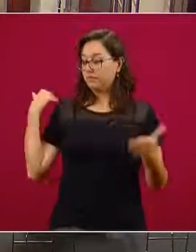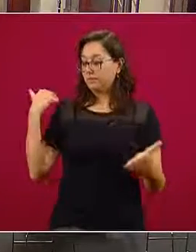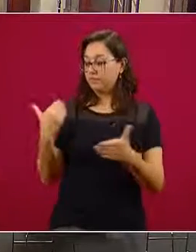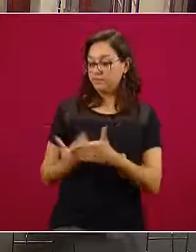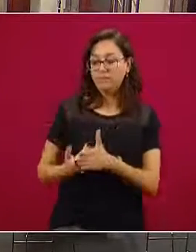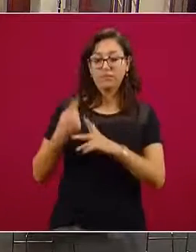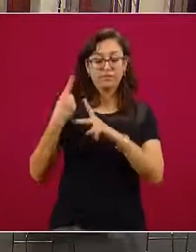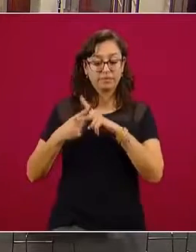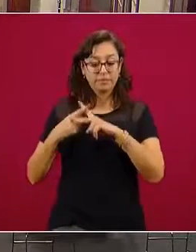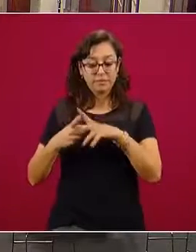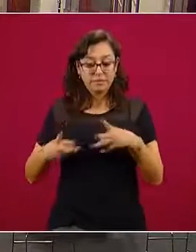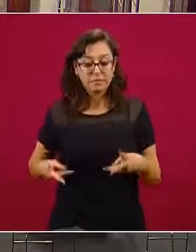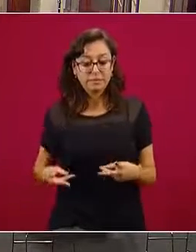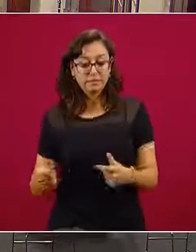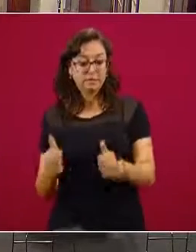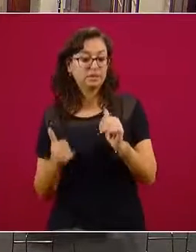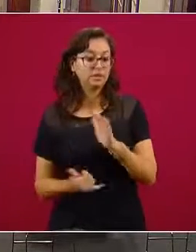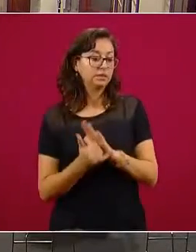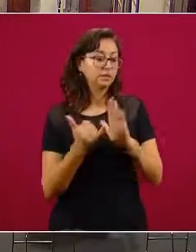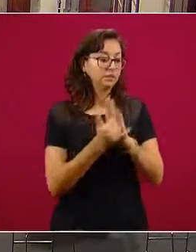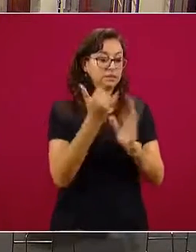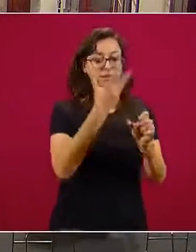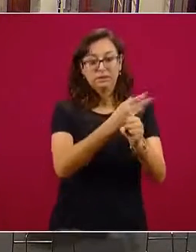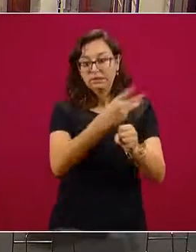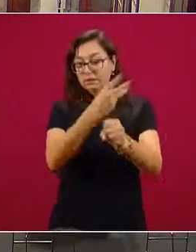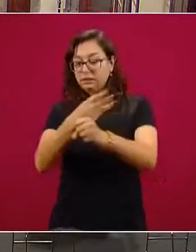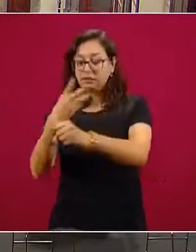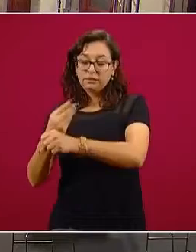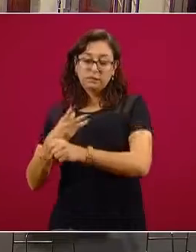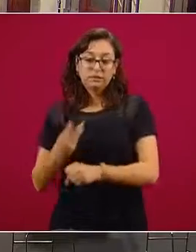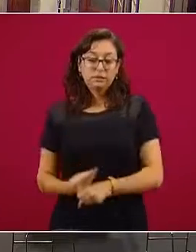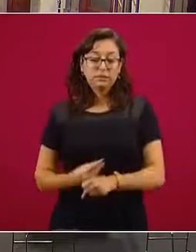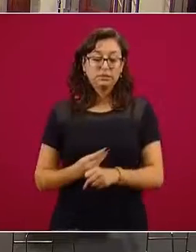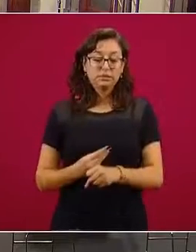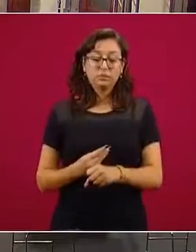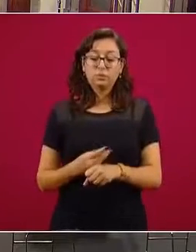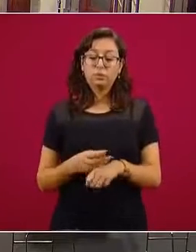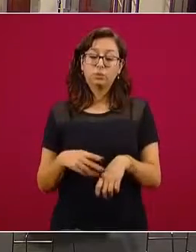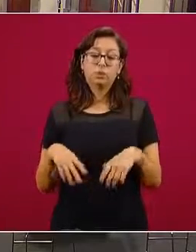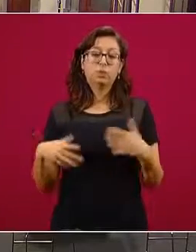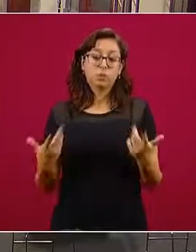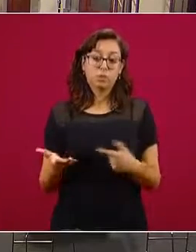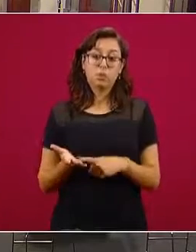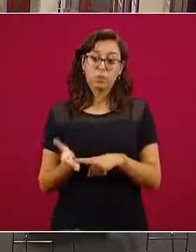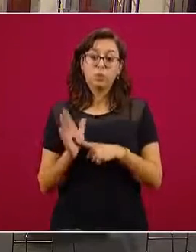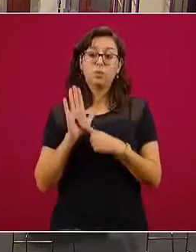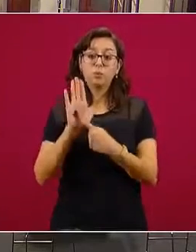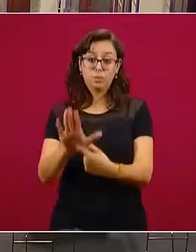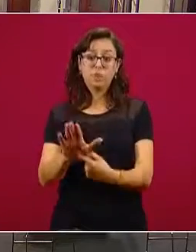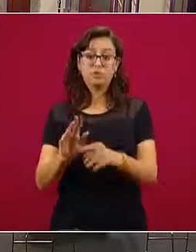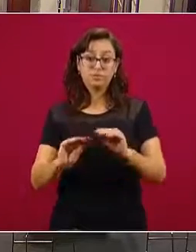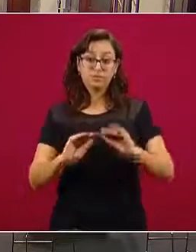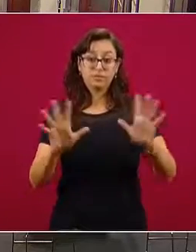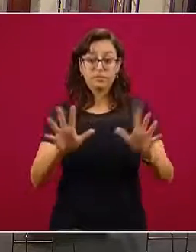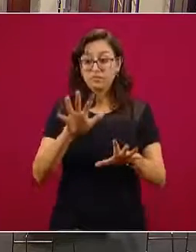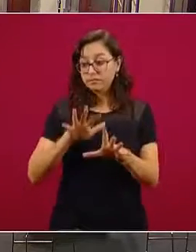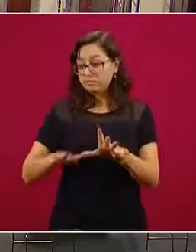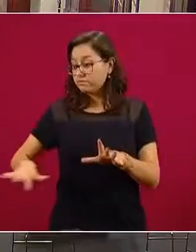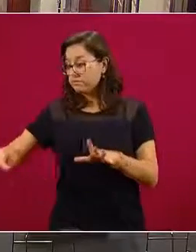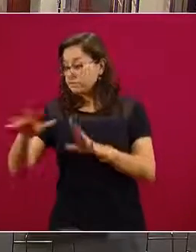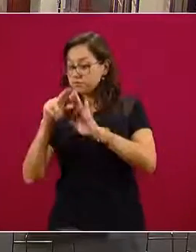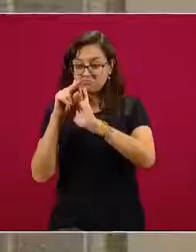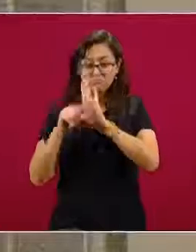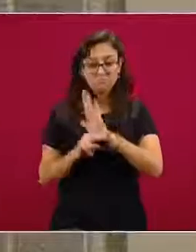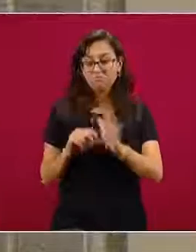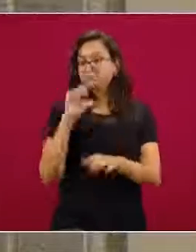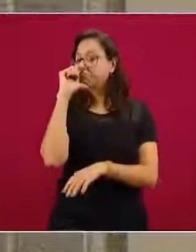para reconstrucción o para recuperación de zonas afectadas lo muestran muy claramente. Las zonas irregulares en que están